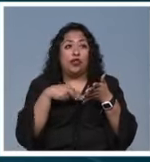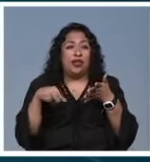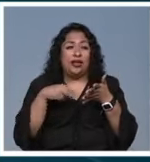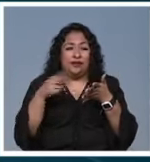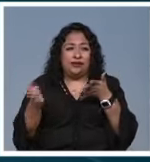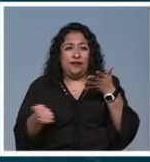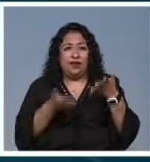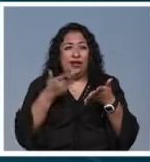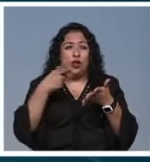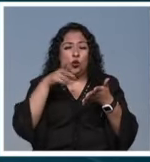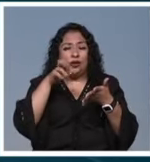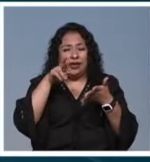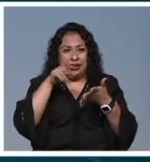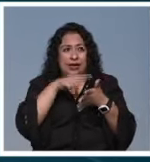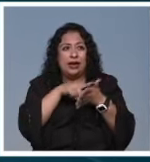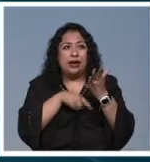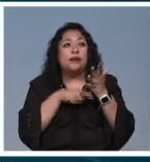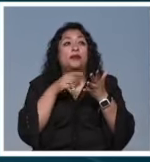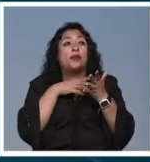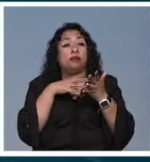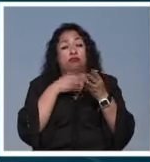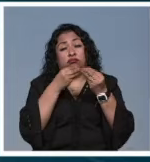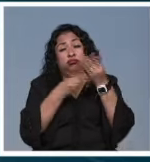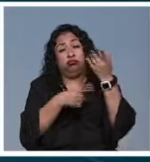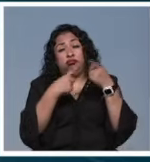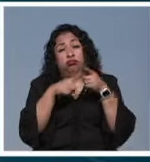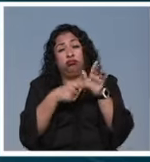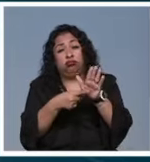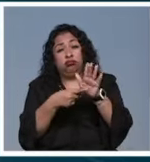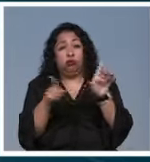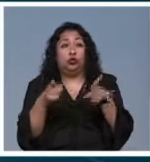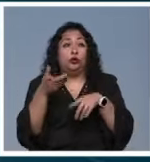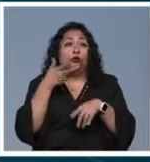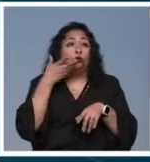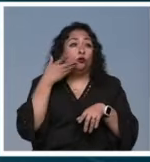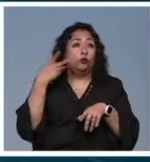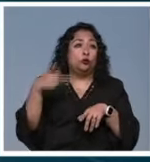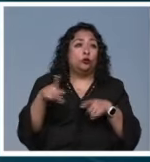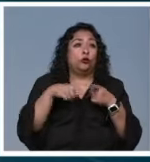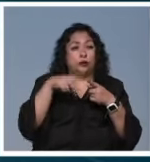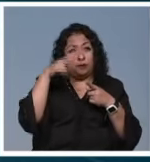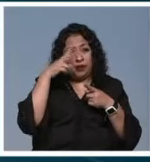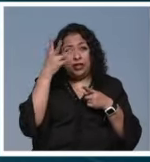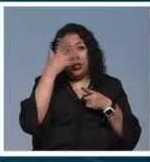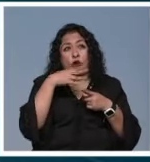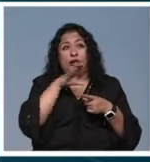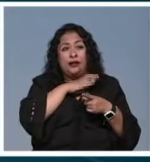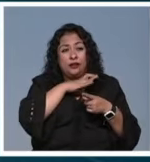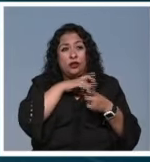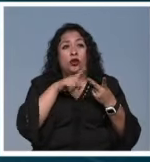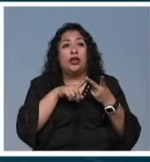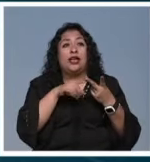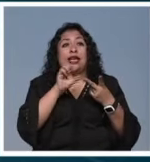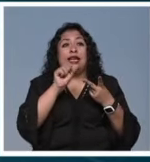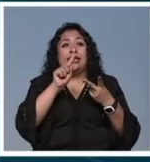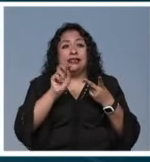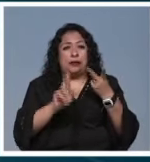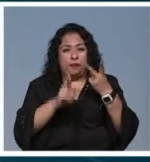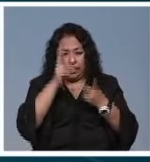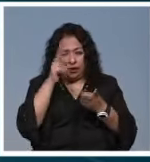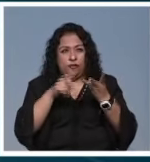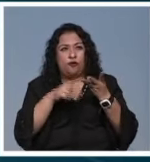folclórica Cuicacali, ofrecieron un extenso repertorio de música tradicional como México Lindo y Querido, Estampa Revolucionaria